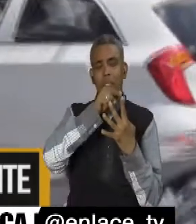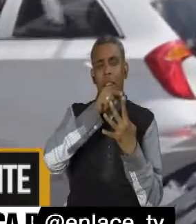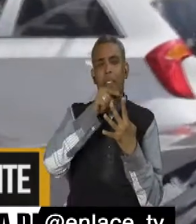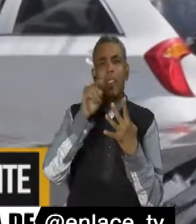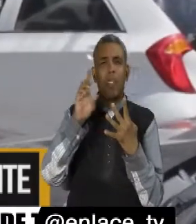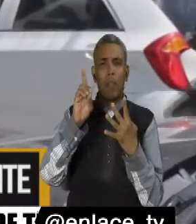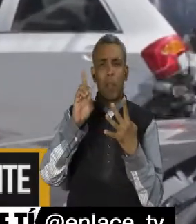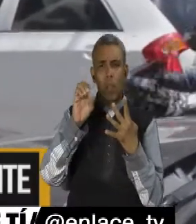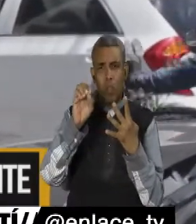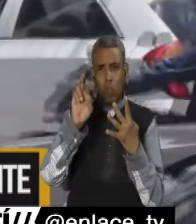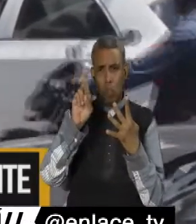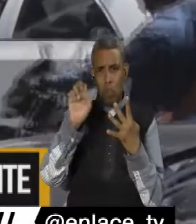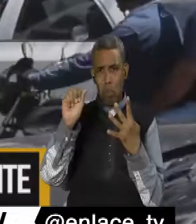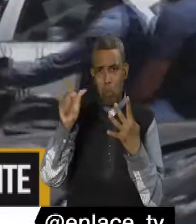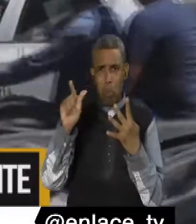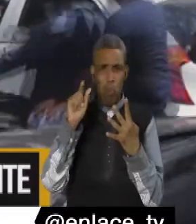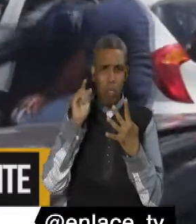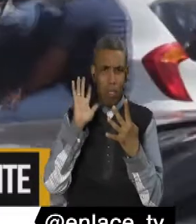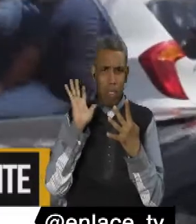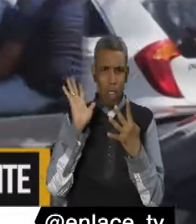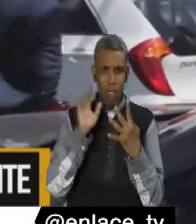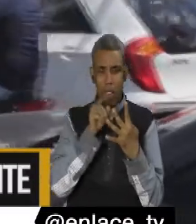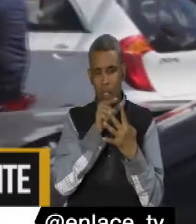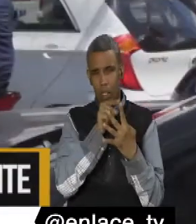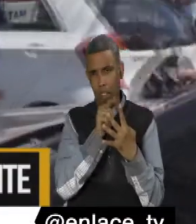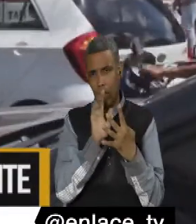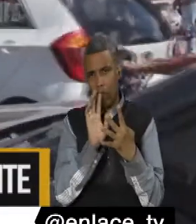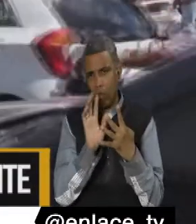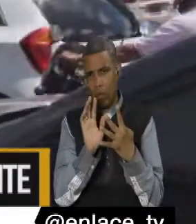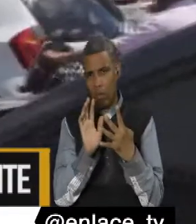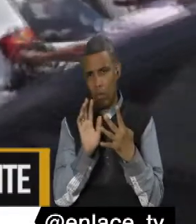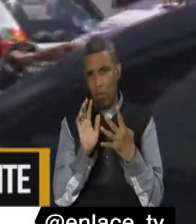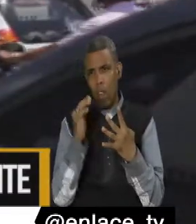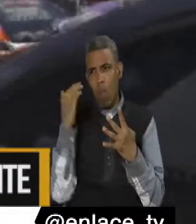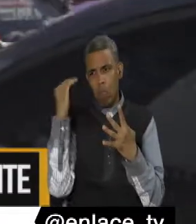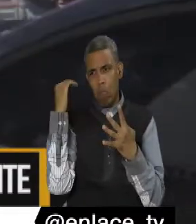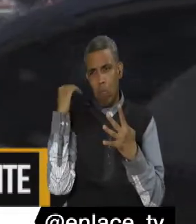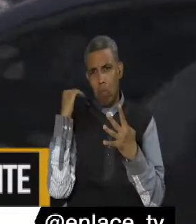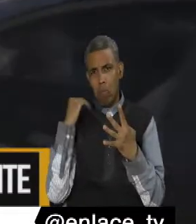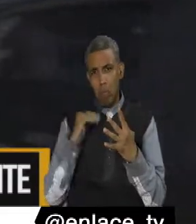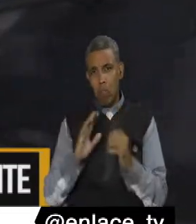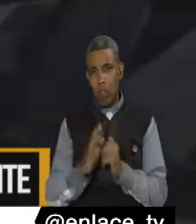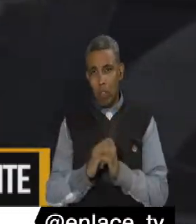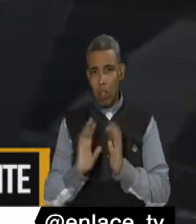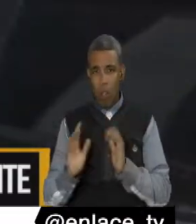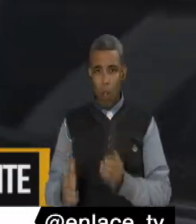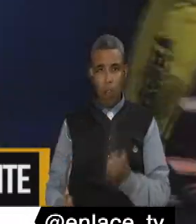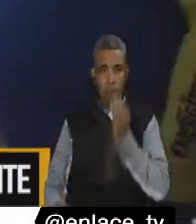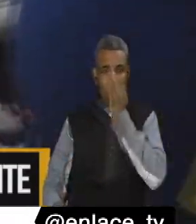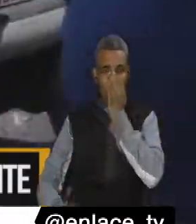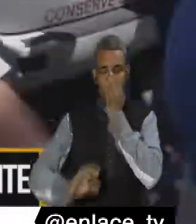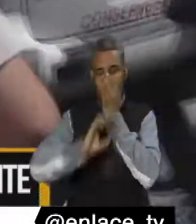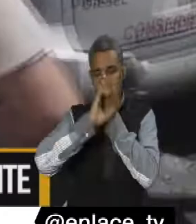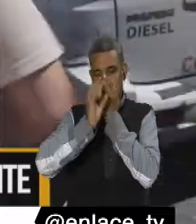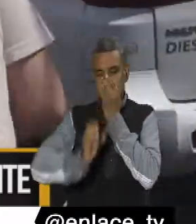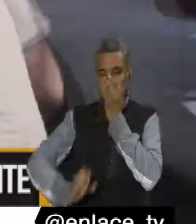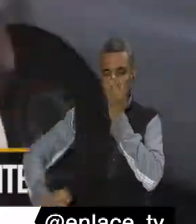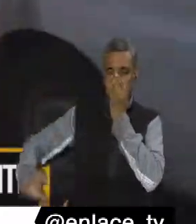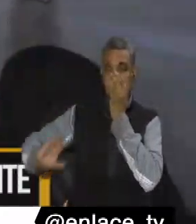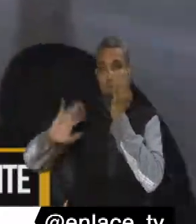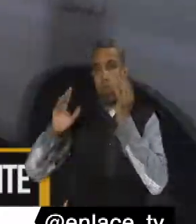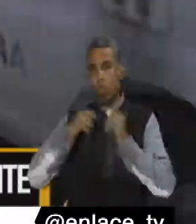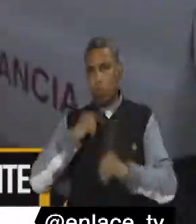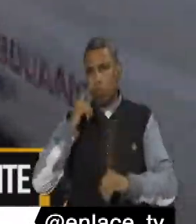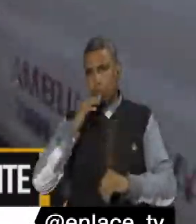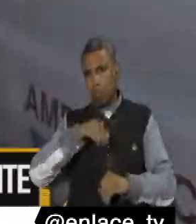Doraligia. Ya logramos extubarla el día de ayer. En horas de la noche ha tenido una buena